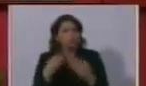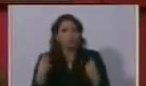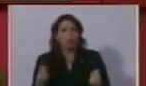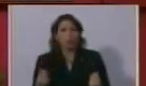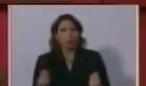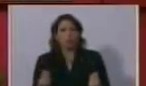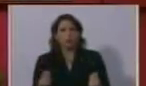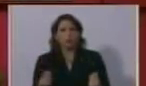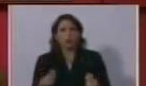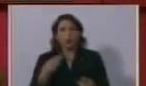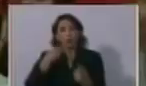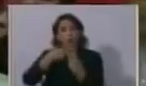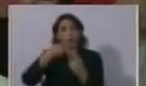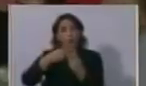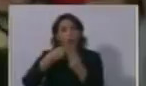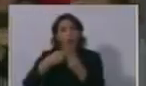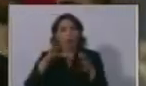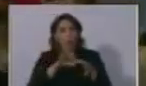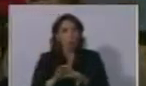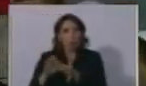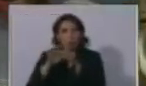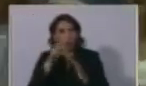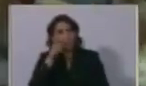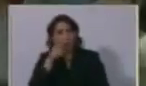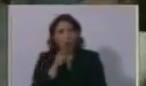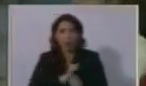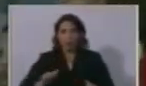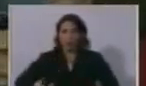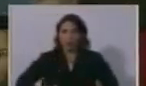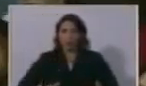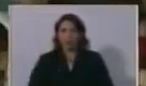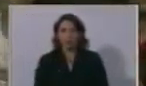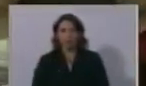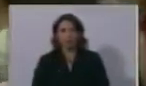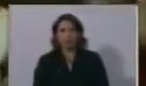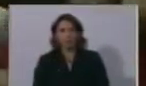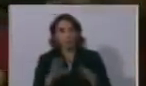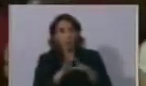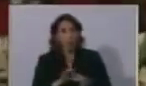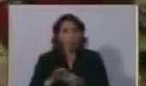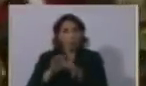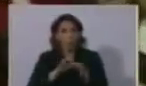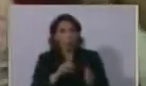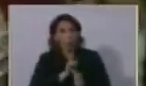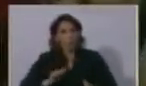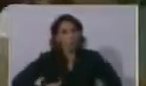Numeral Unión Cívico Militar. Numeral Unión Cívico Militar.